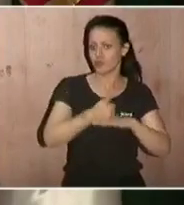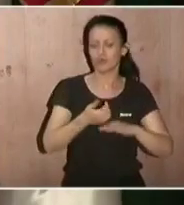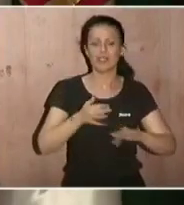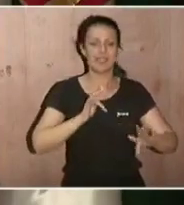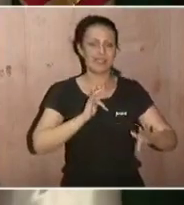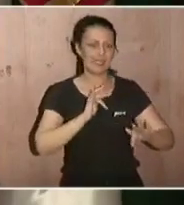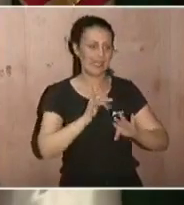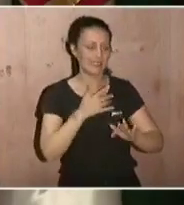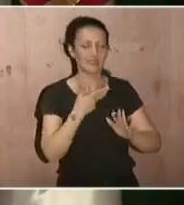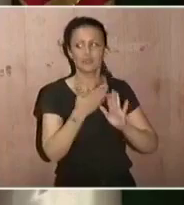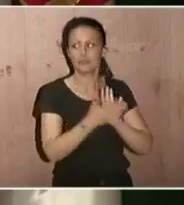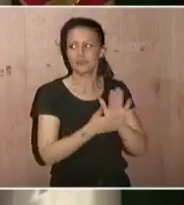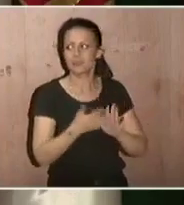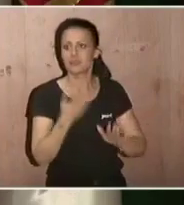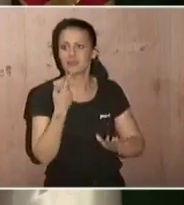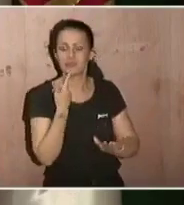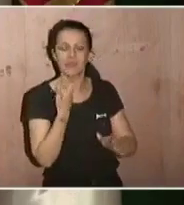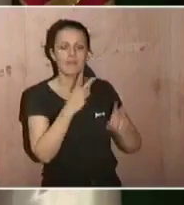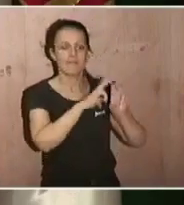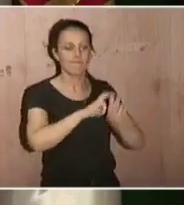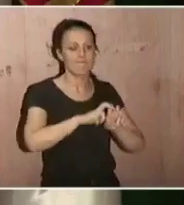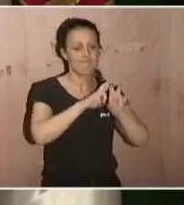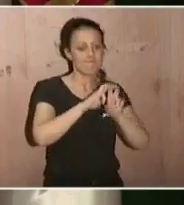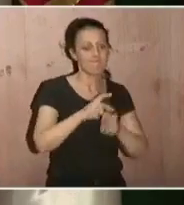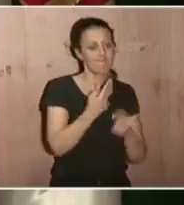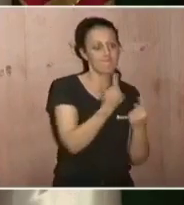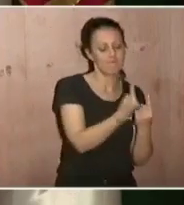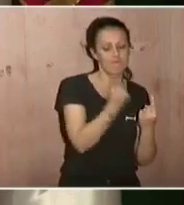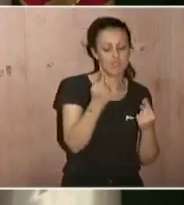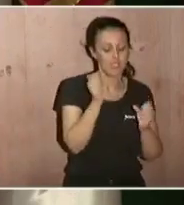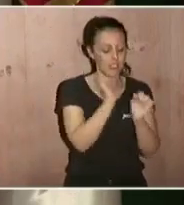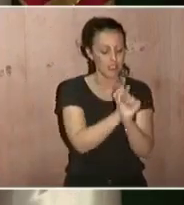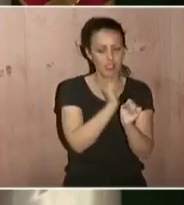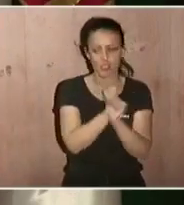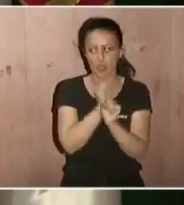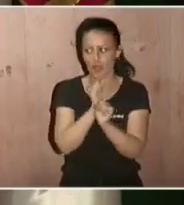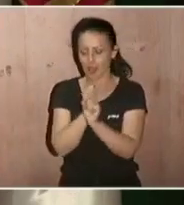que evaluar cada uno de los trabajos